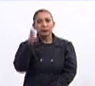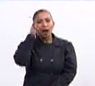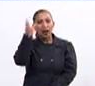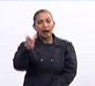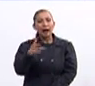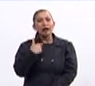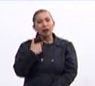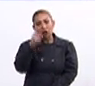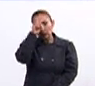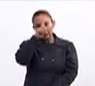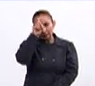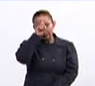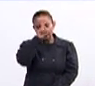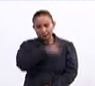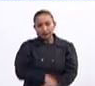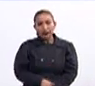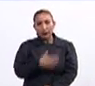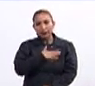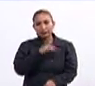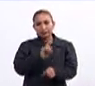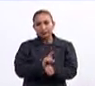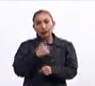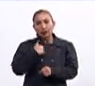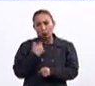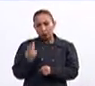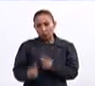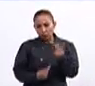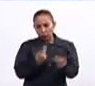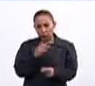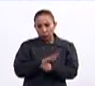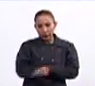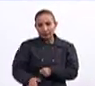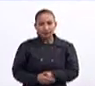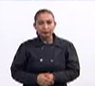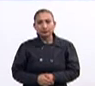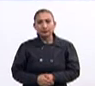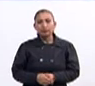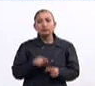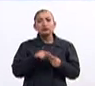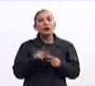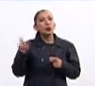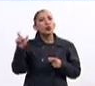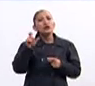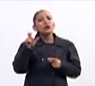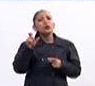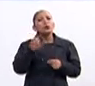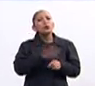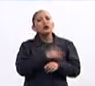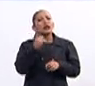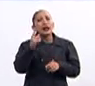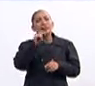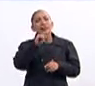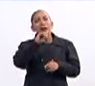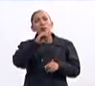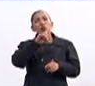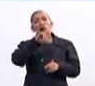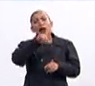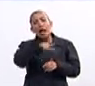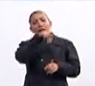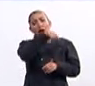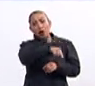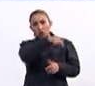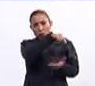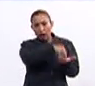Hola, ¿qué tal, consejero? Buenos días, tengo las siguientes preguntas. ¿Cuándo y por qué el Tribunal Electoral Federal y